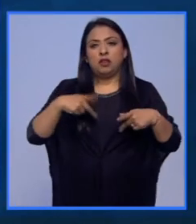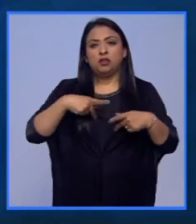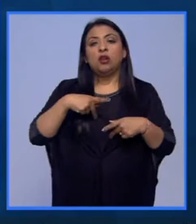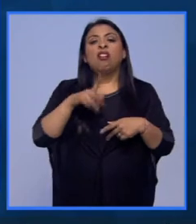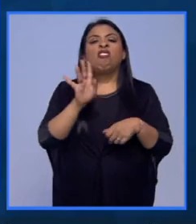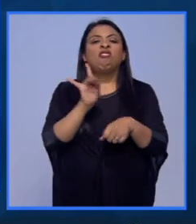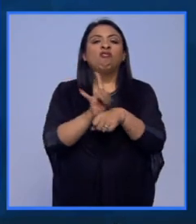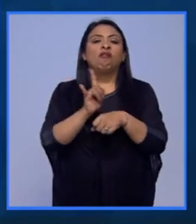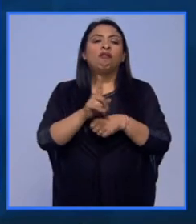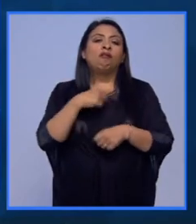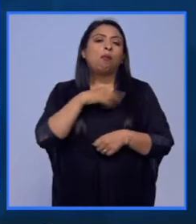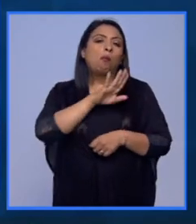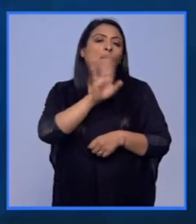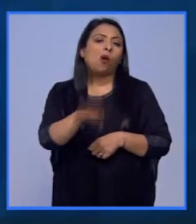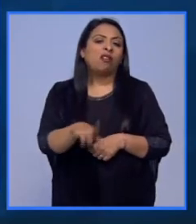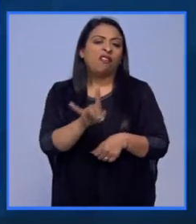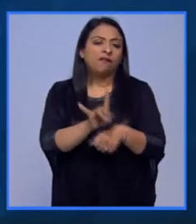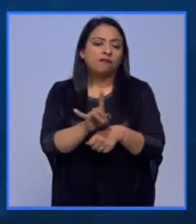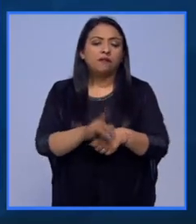su muerte.